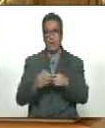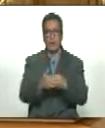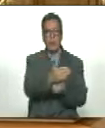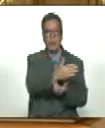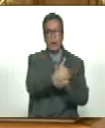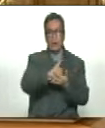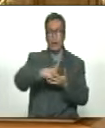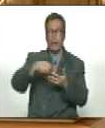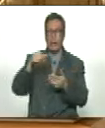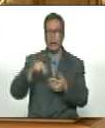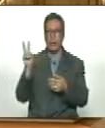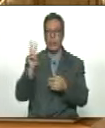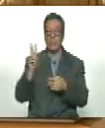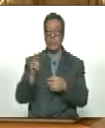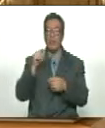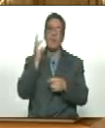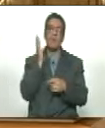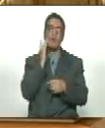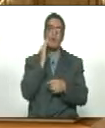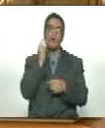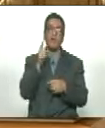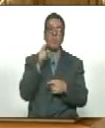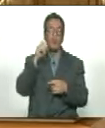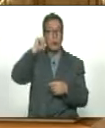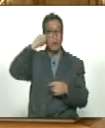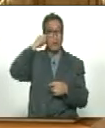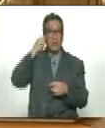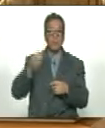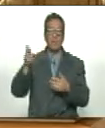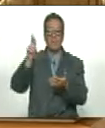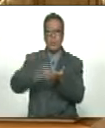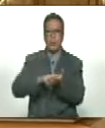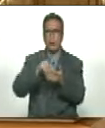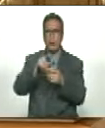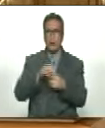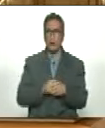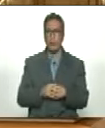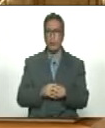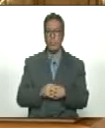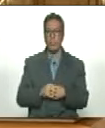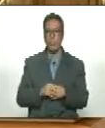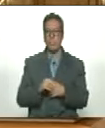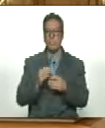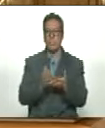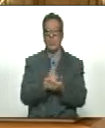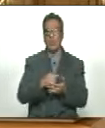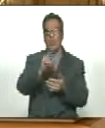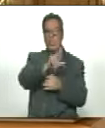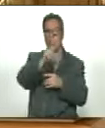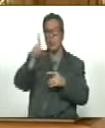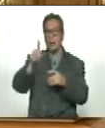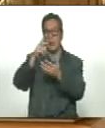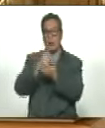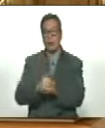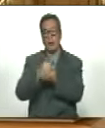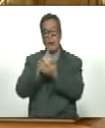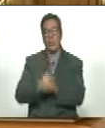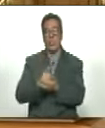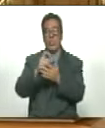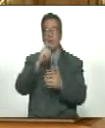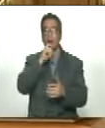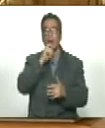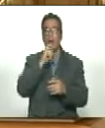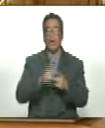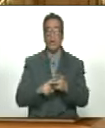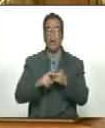de bienes del país. Por ejemplo, hay que recordar nuevamente el secuestro de 31 toneladas de oro por parte